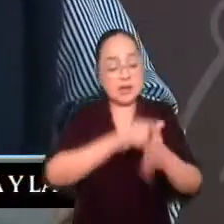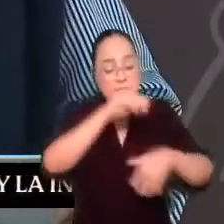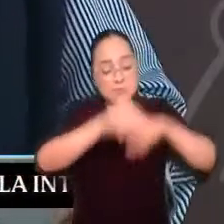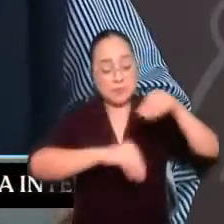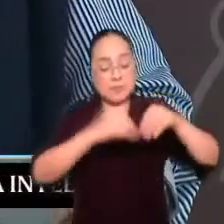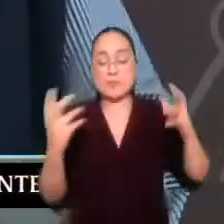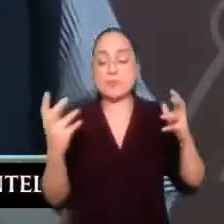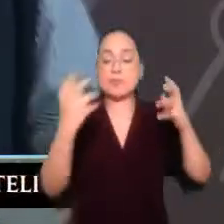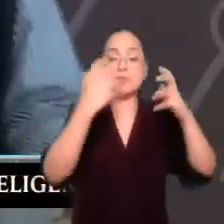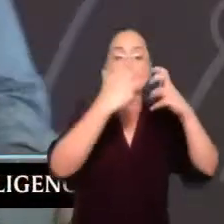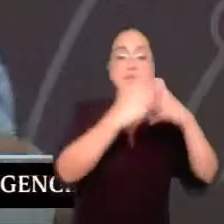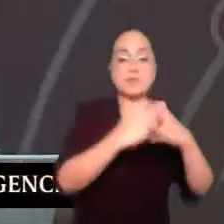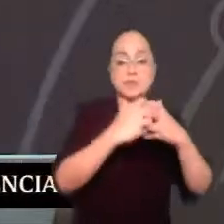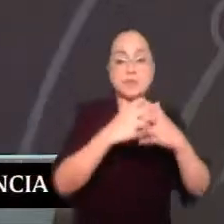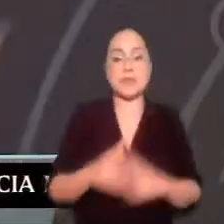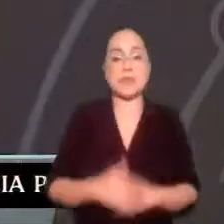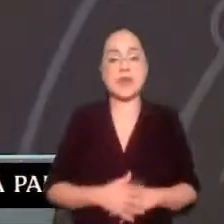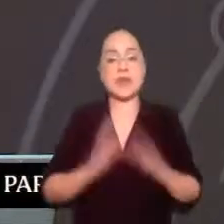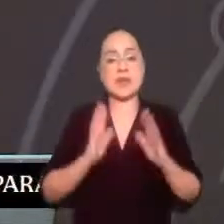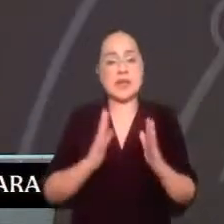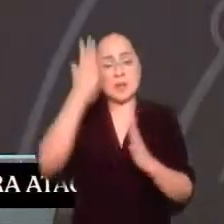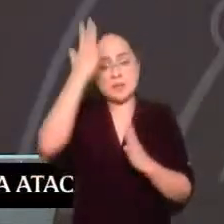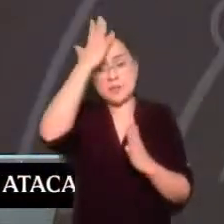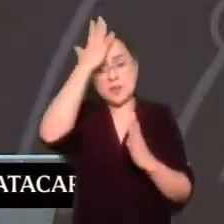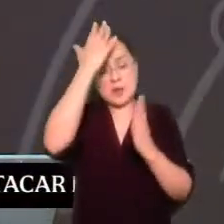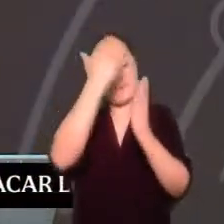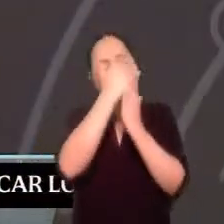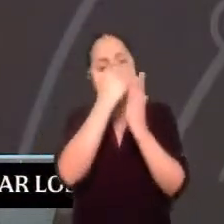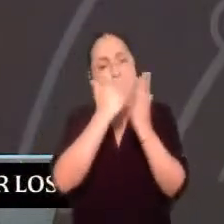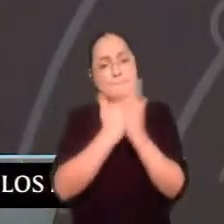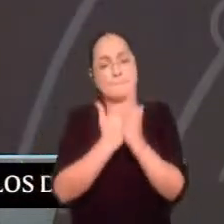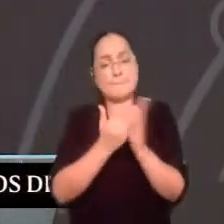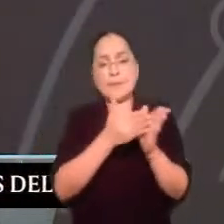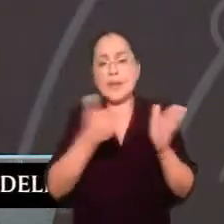Y estableció criterios. Entre uno fue el criterio de la temporalidad.